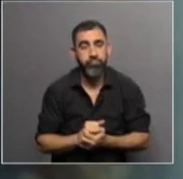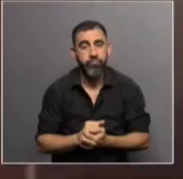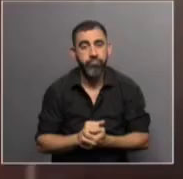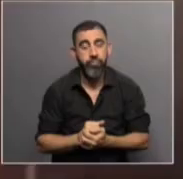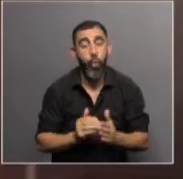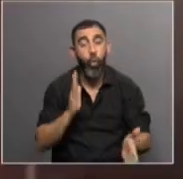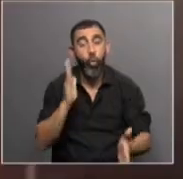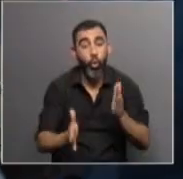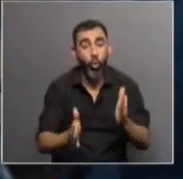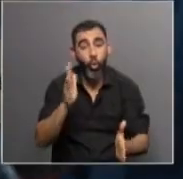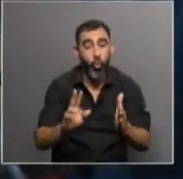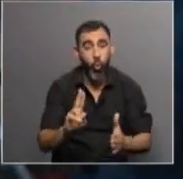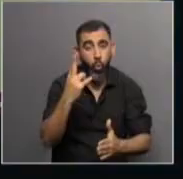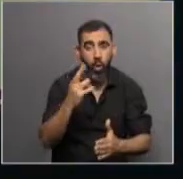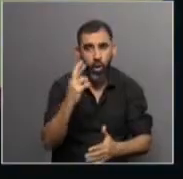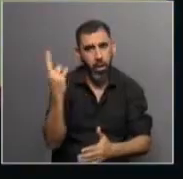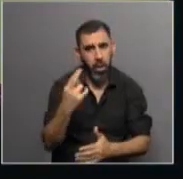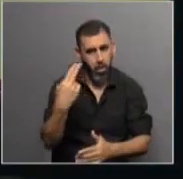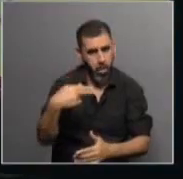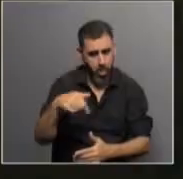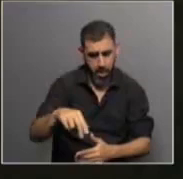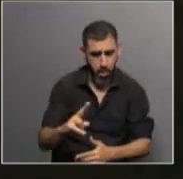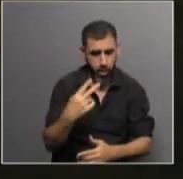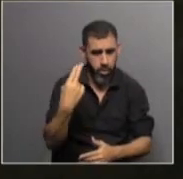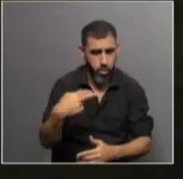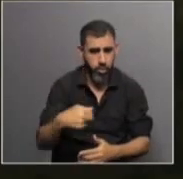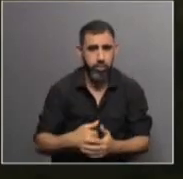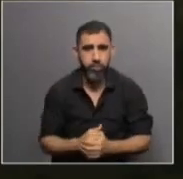Un robot en Uruguay, mirá qué cosa rara, nunca pasa eso acá.